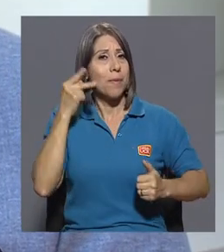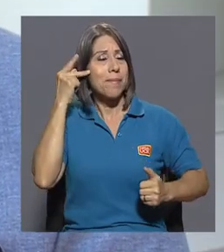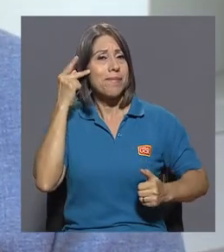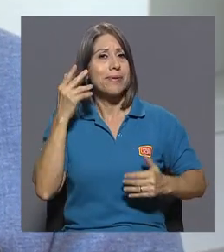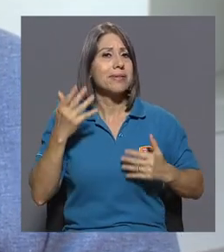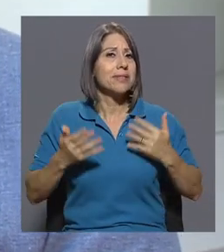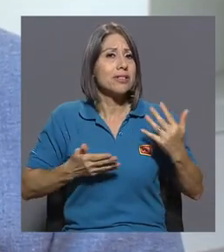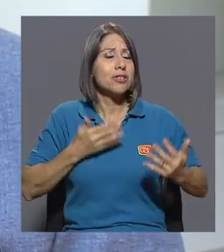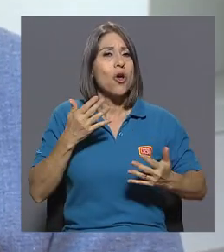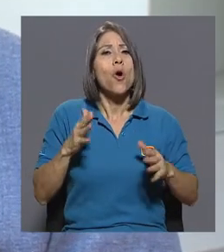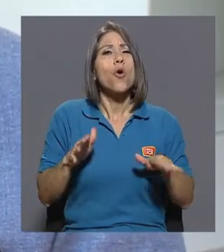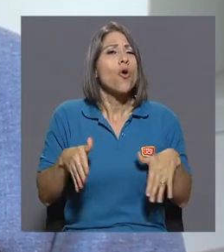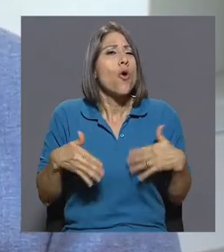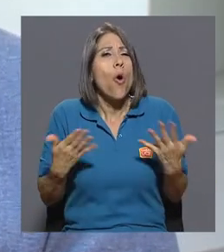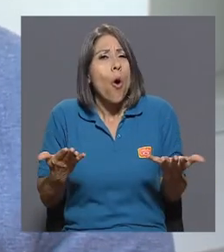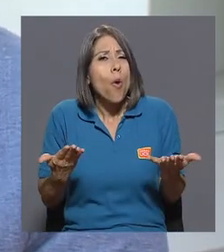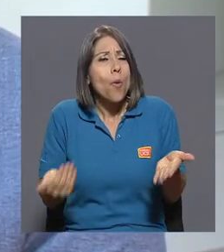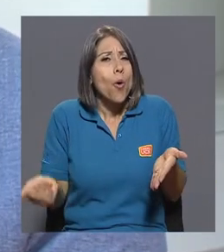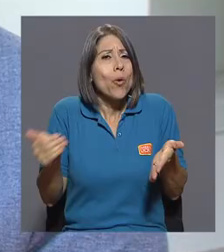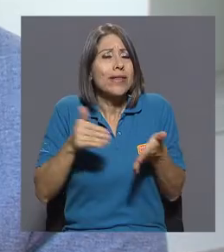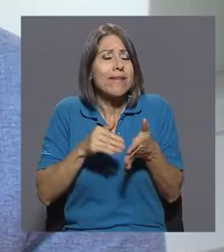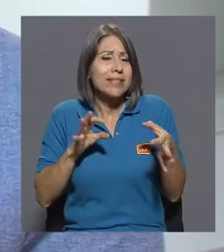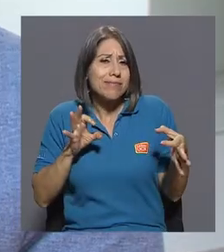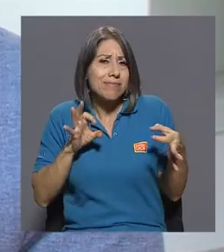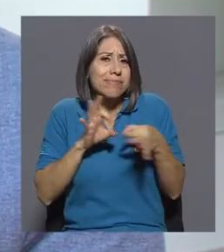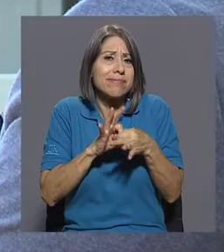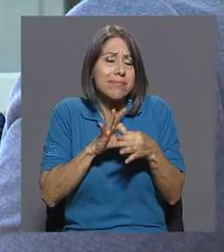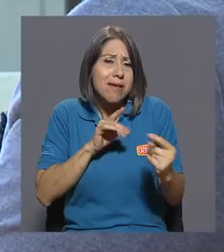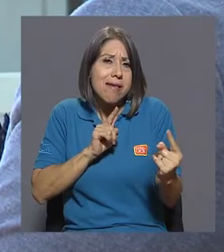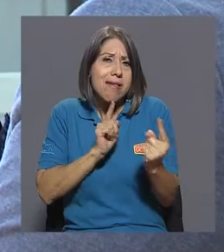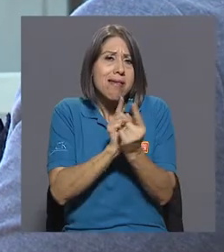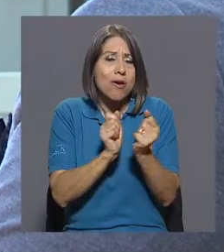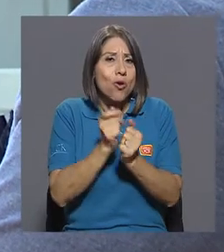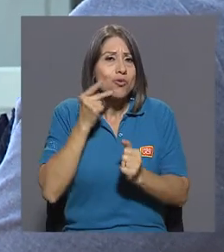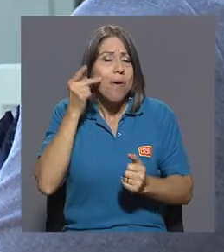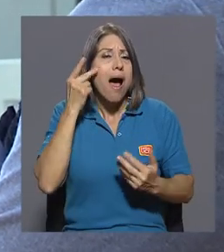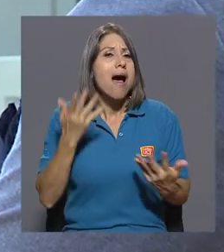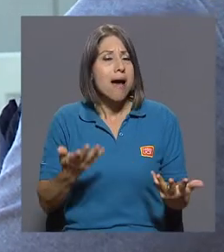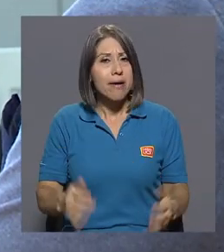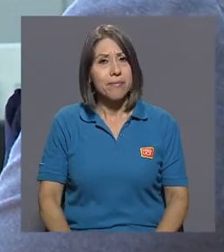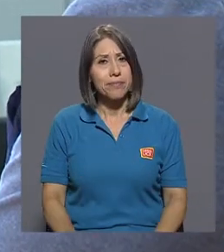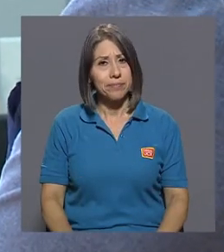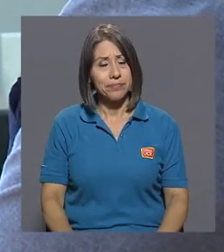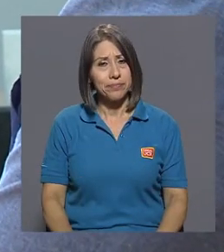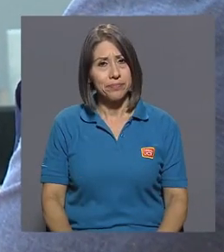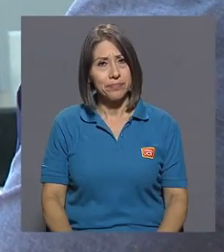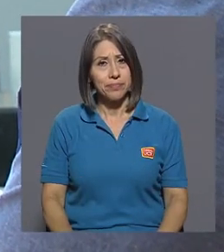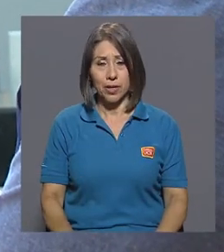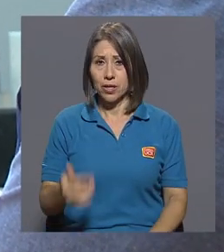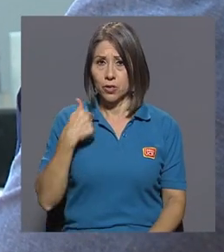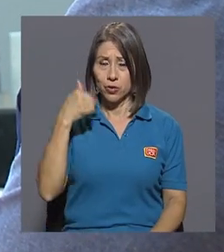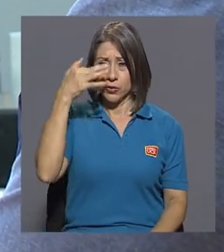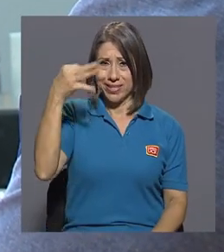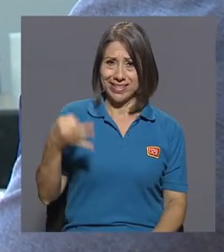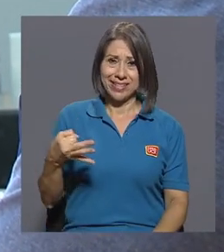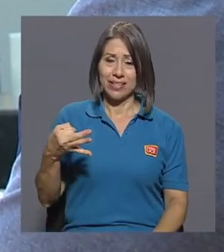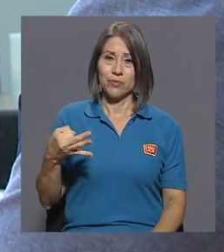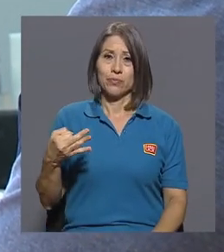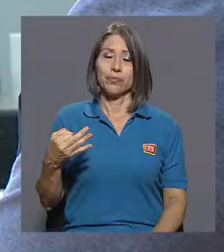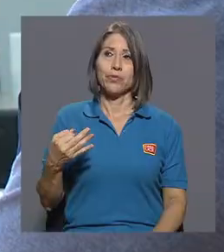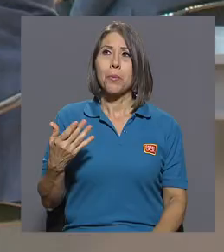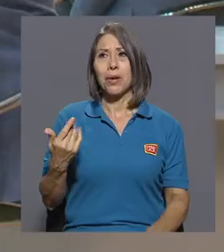esa forma de conciliarse, de reencontrarse? Yo creo que, bueno, yo también, un